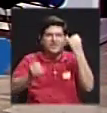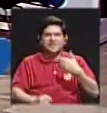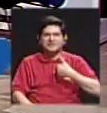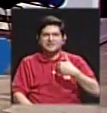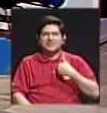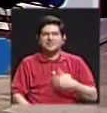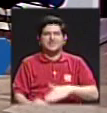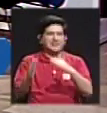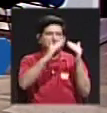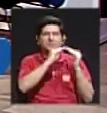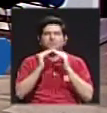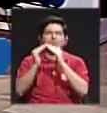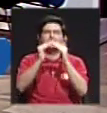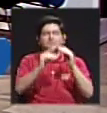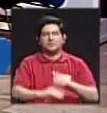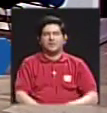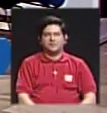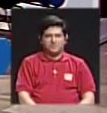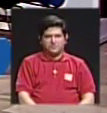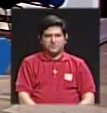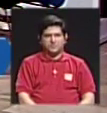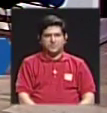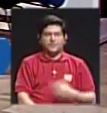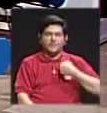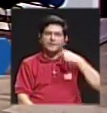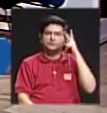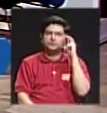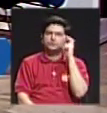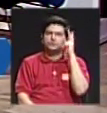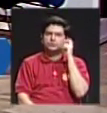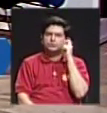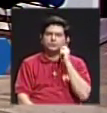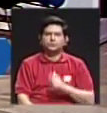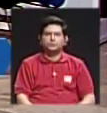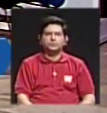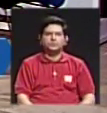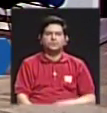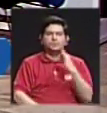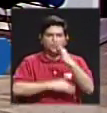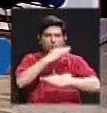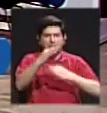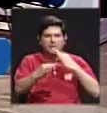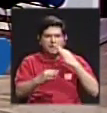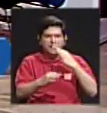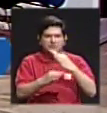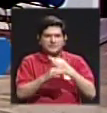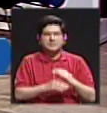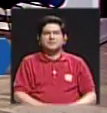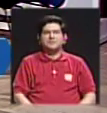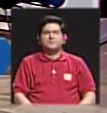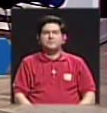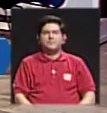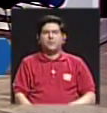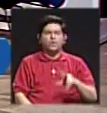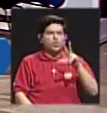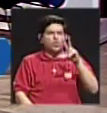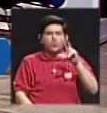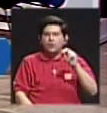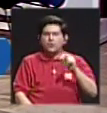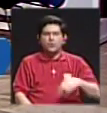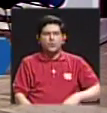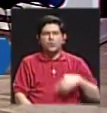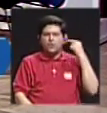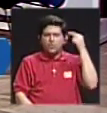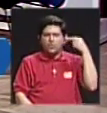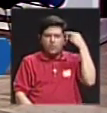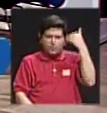colocan en la ciudadanía cuando escucho en términos de la laicidad del Estado y de la, o de la no confesionalidad del